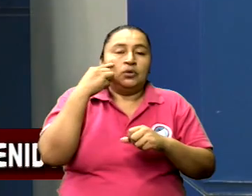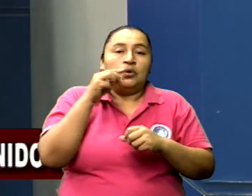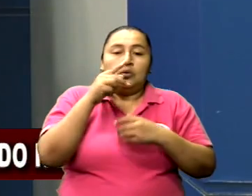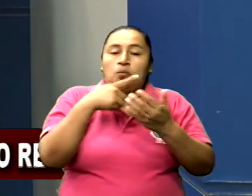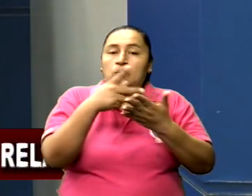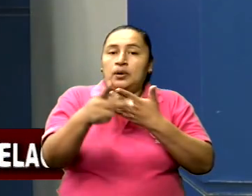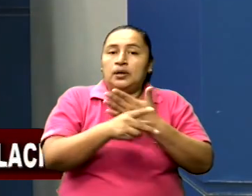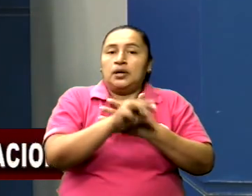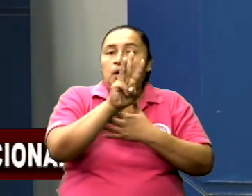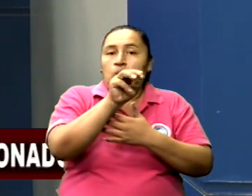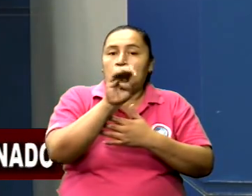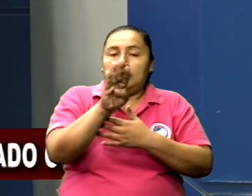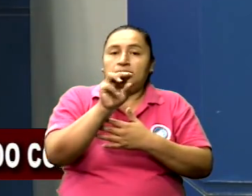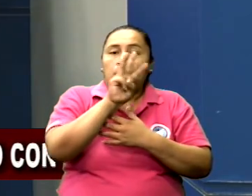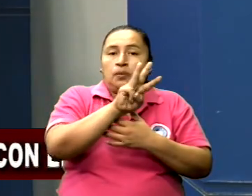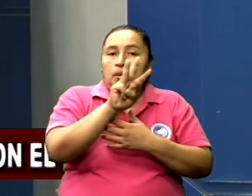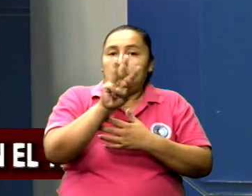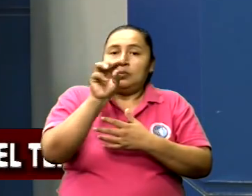nuestro sitio web